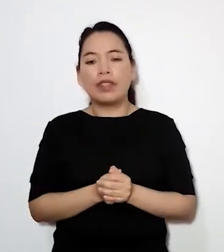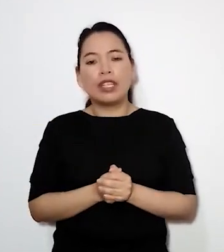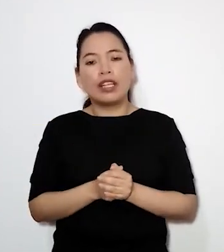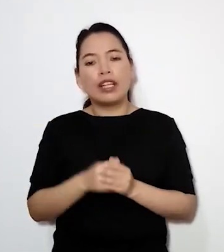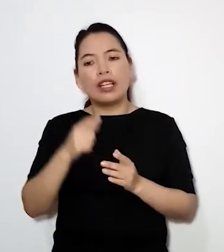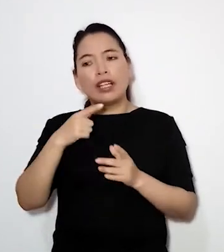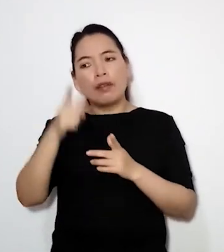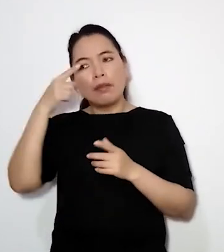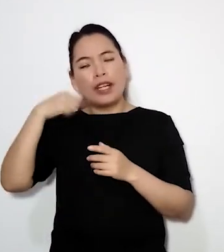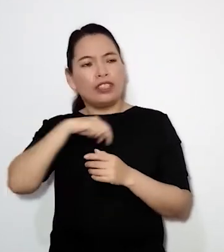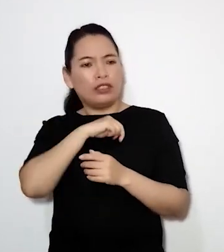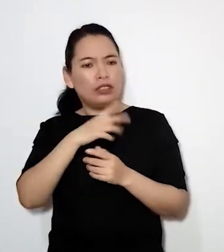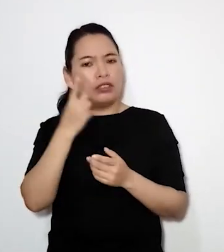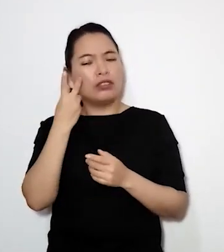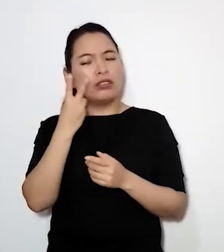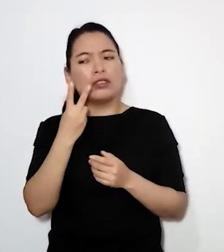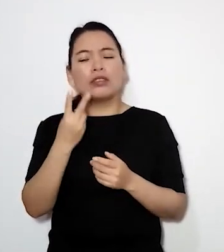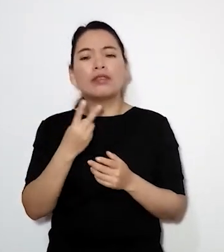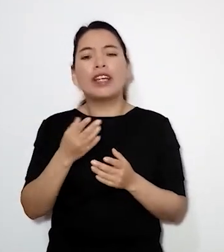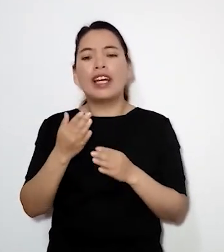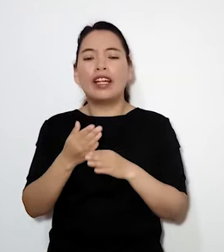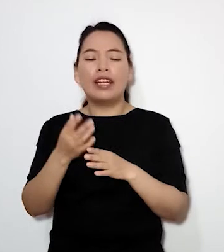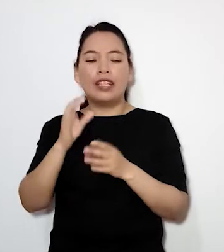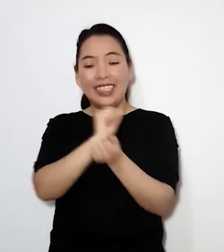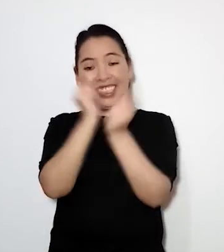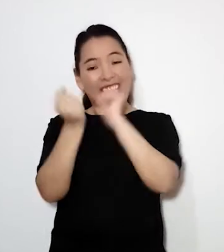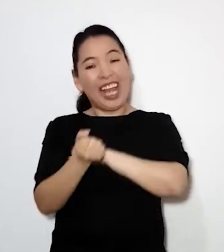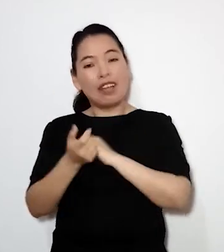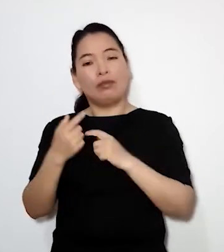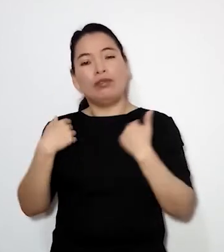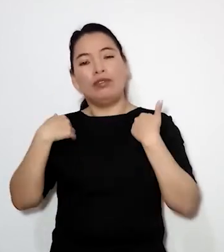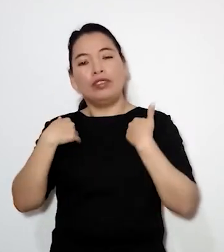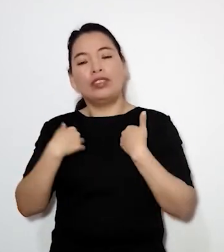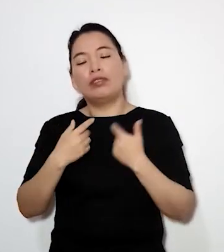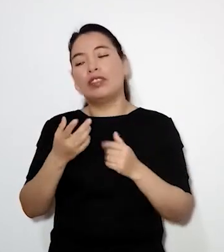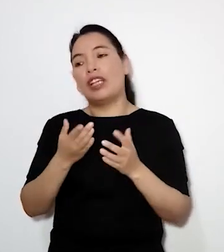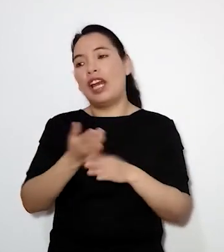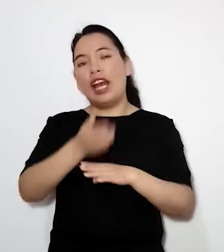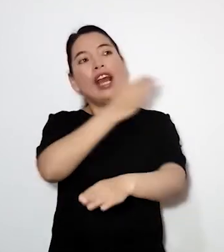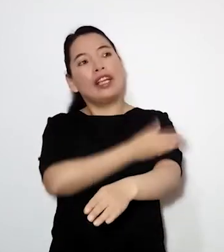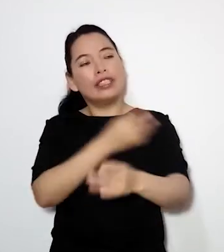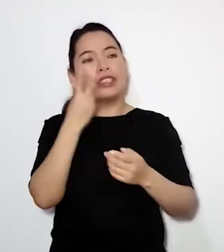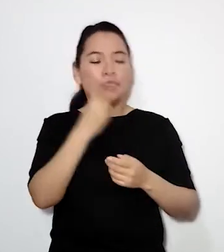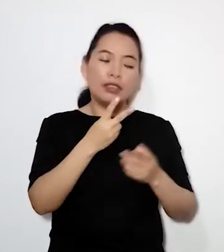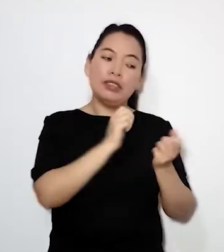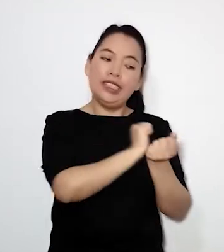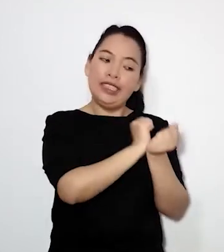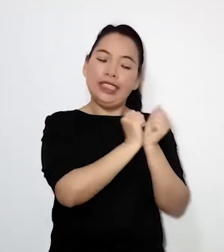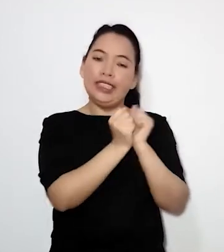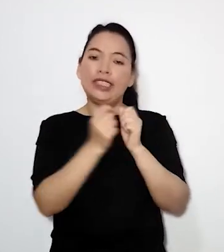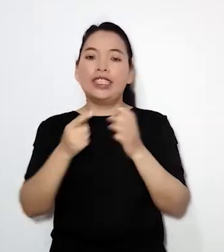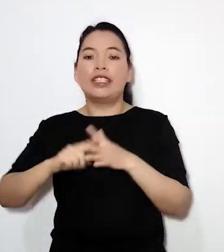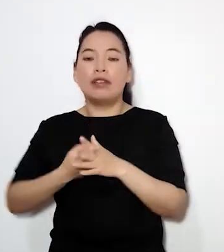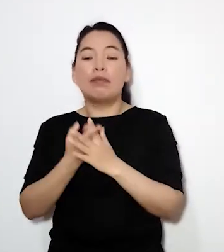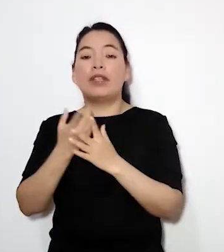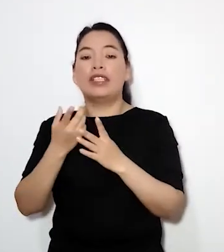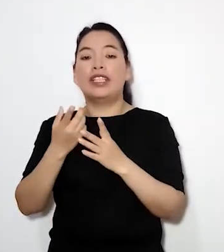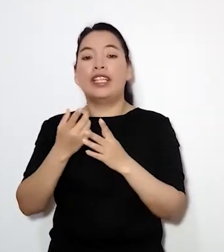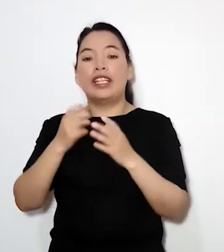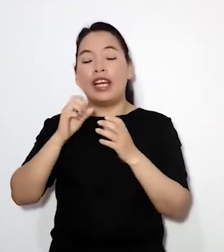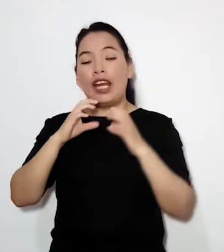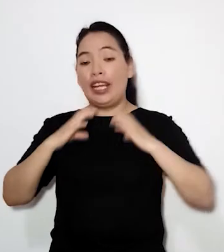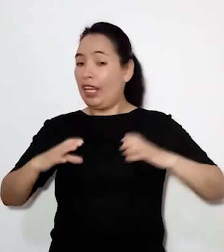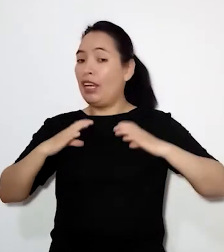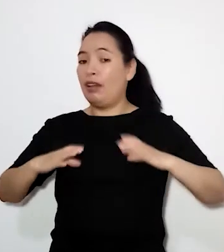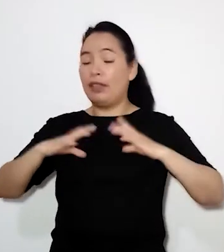este cambio, que como bien dijeron es un cambio estructural, cultural, es imprescindible formar docentes. O sea, los estados en los